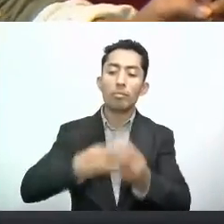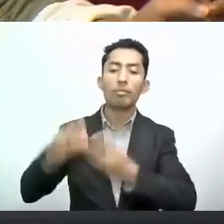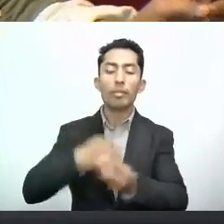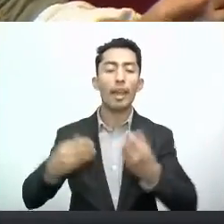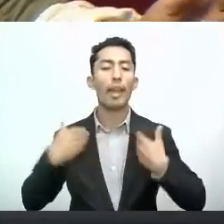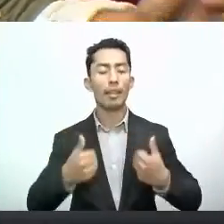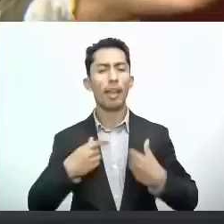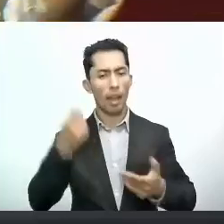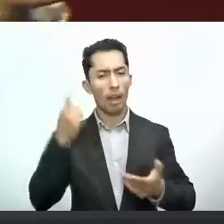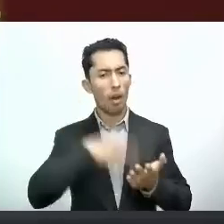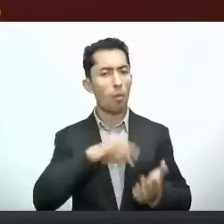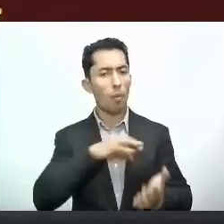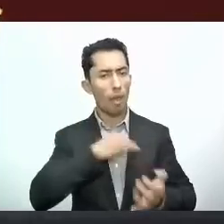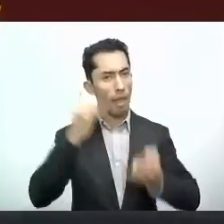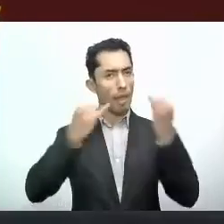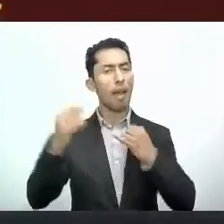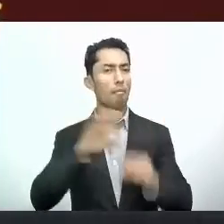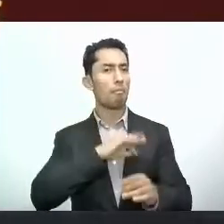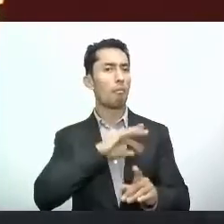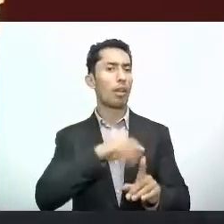creativas.